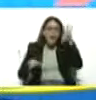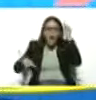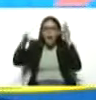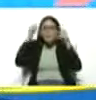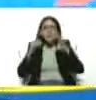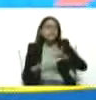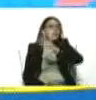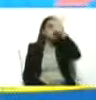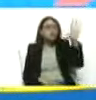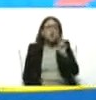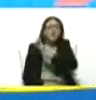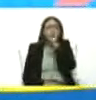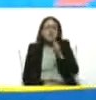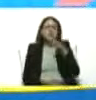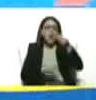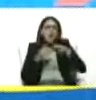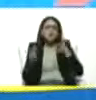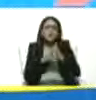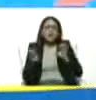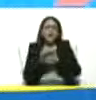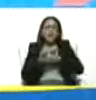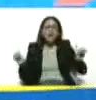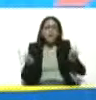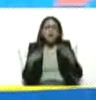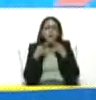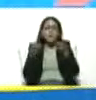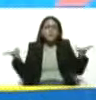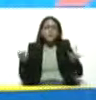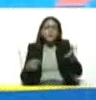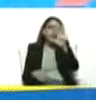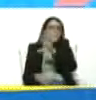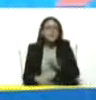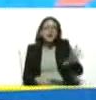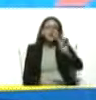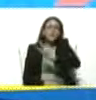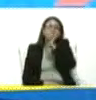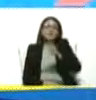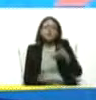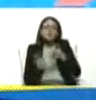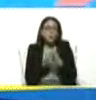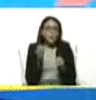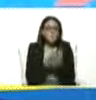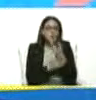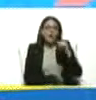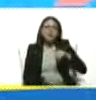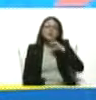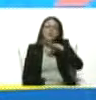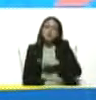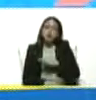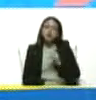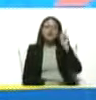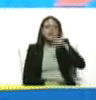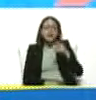más incluyente y de calidad que tuvimos en la historia. Logró iniciar el plan de vivienda